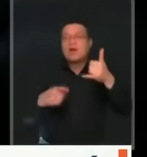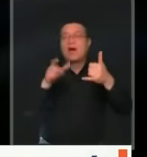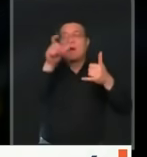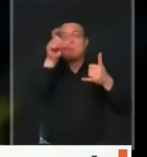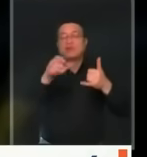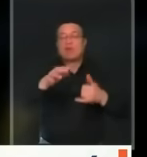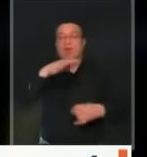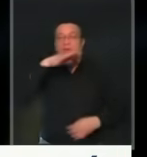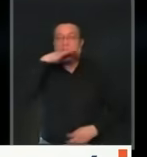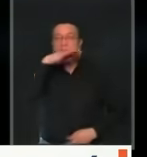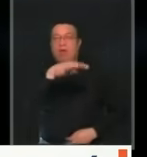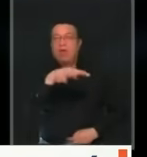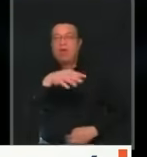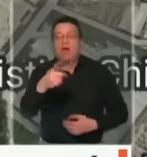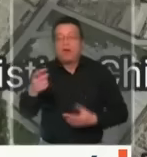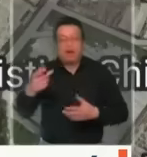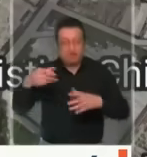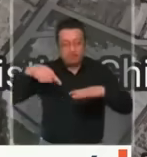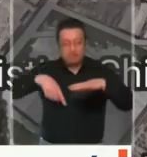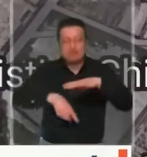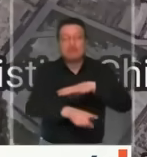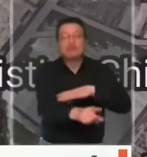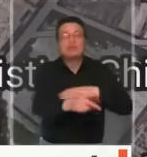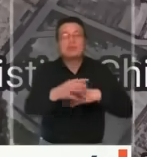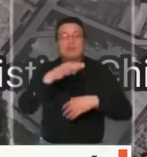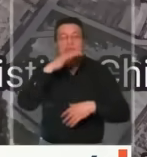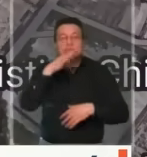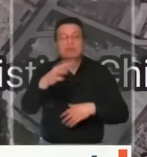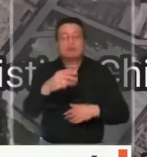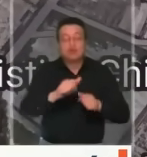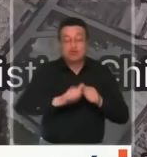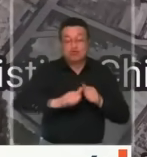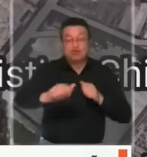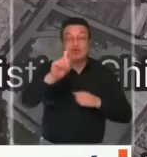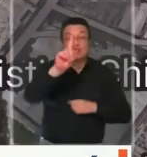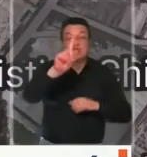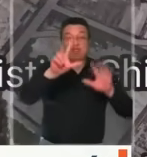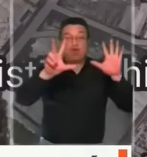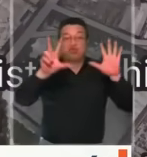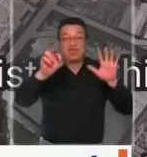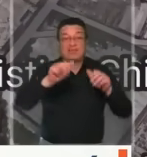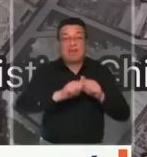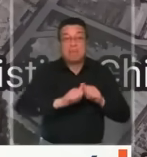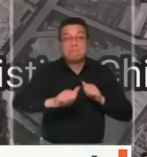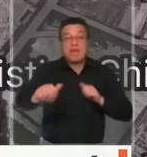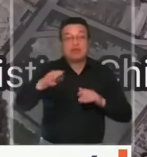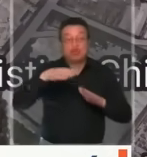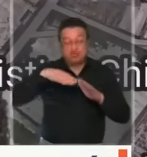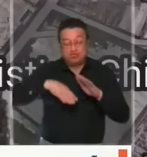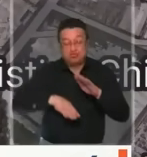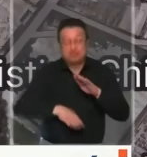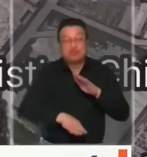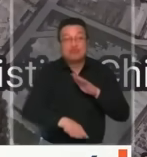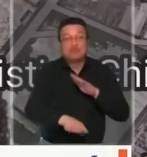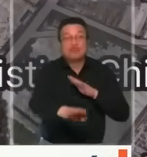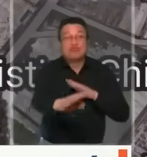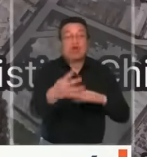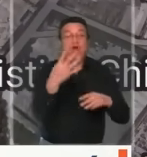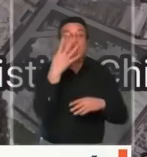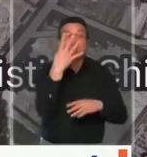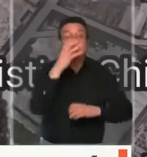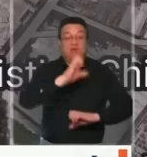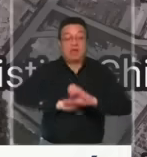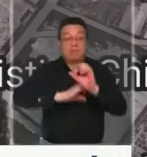la más ambiciosa de sus obras. Un túnel de 180 metros de largo que pasa por abajo de al menos 4